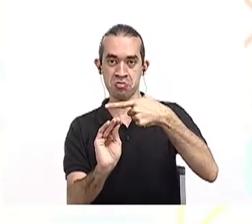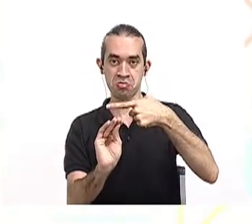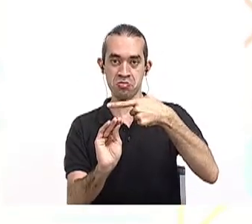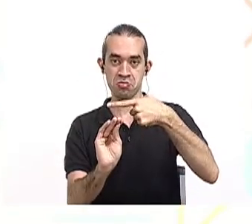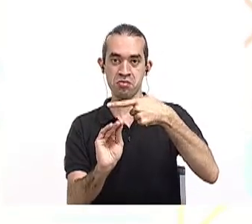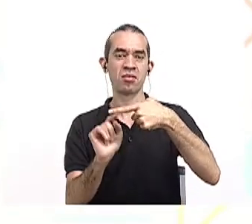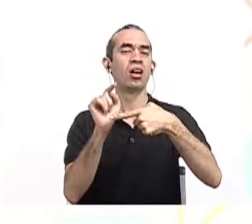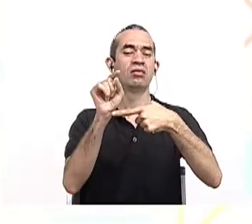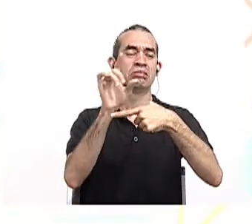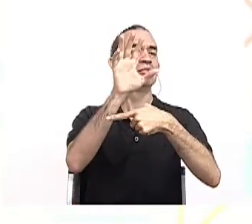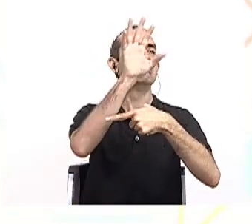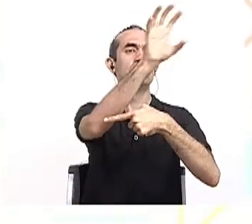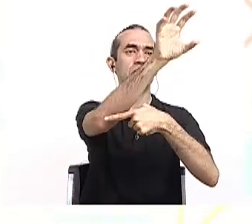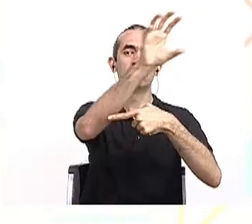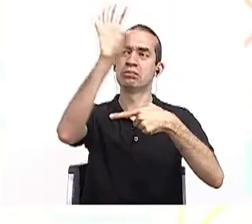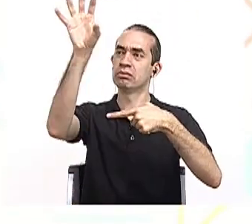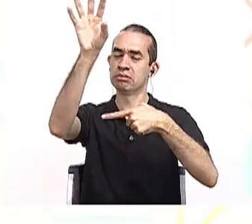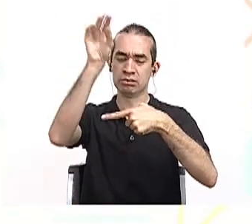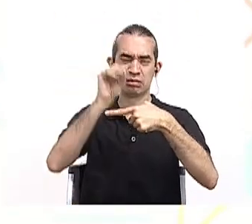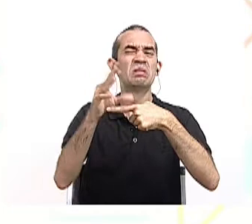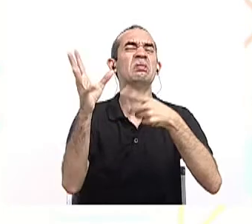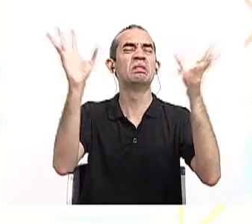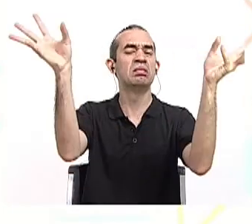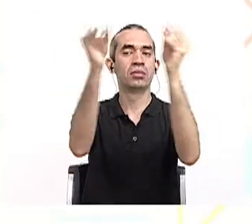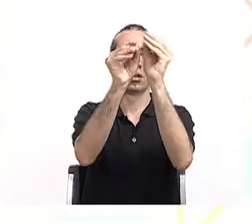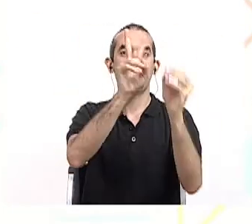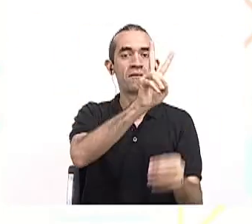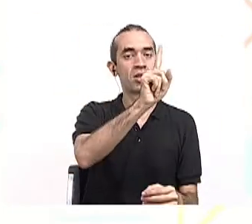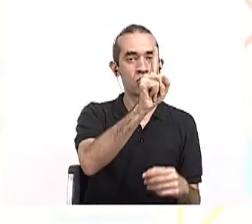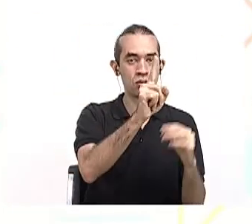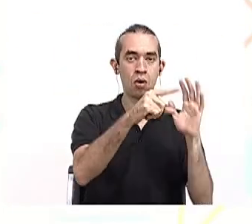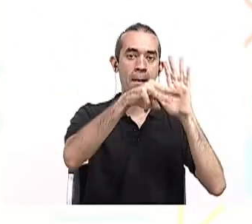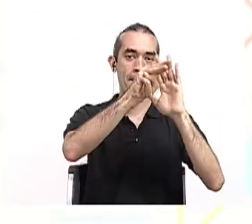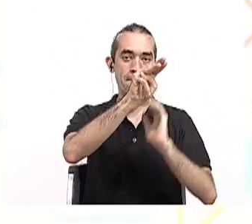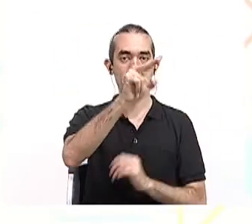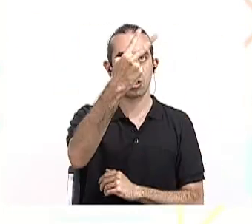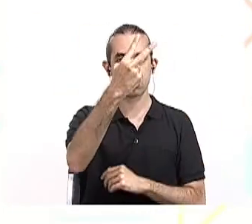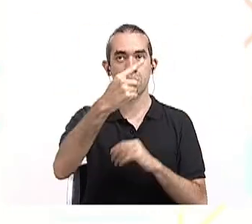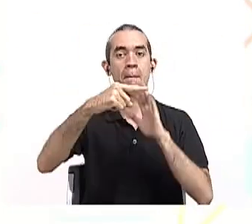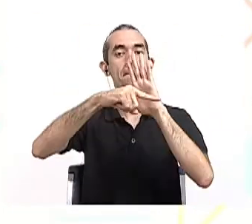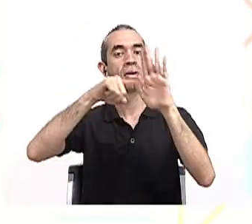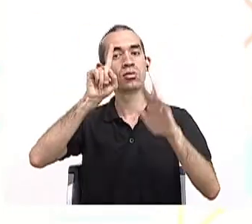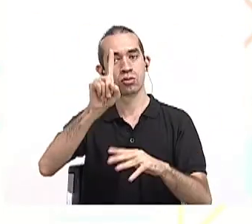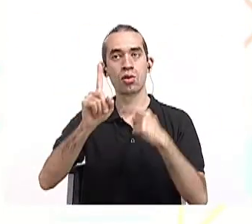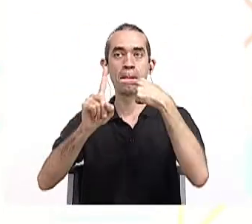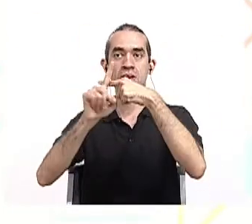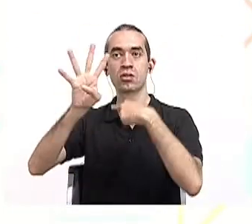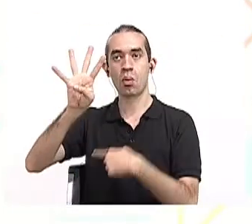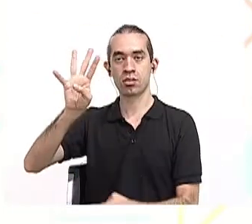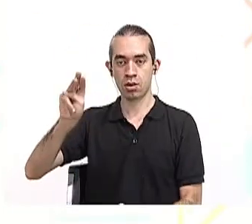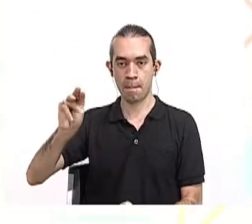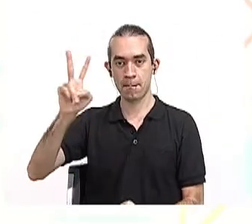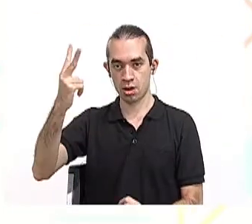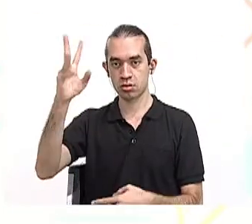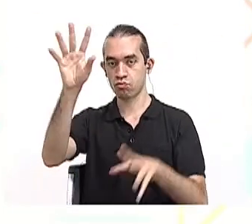el numerador 21m2 menos 1 más 4m2.